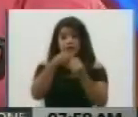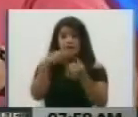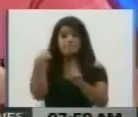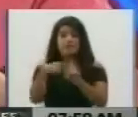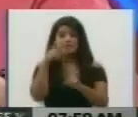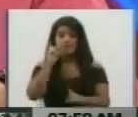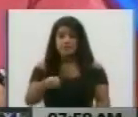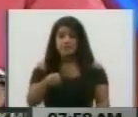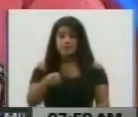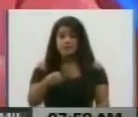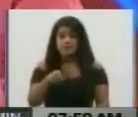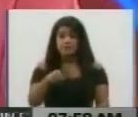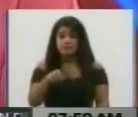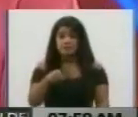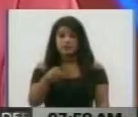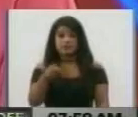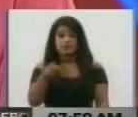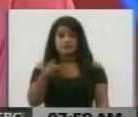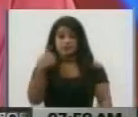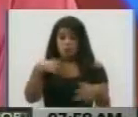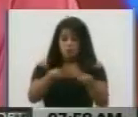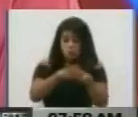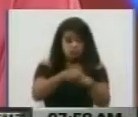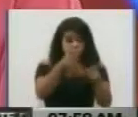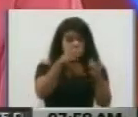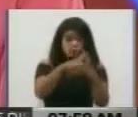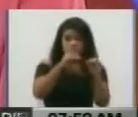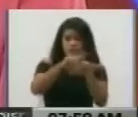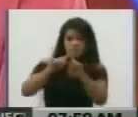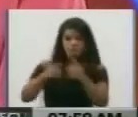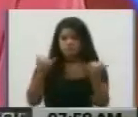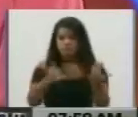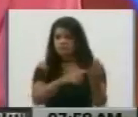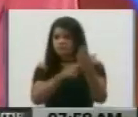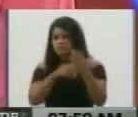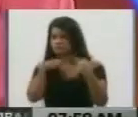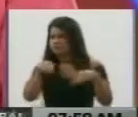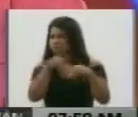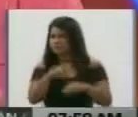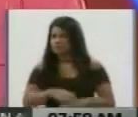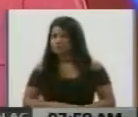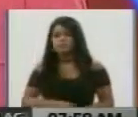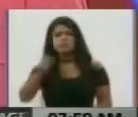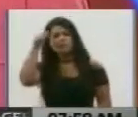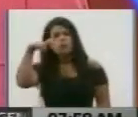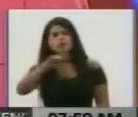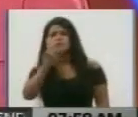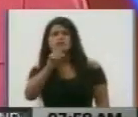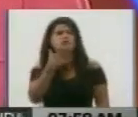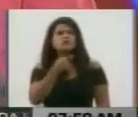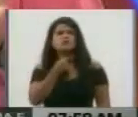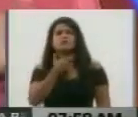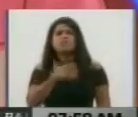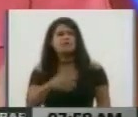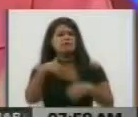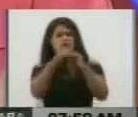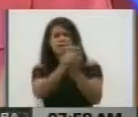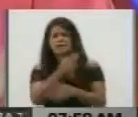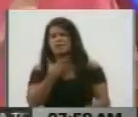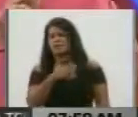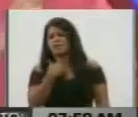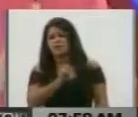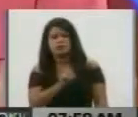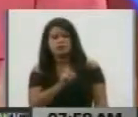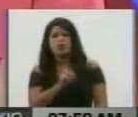las emboscadas que nos han tendido también en ese terreno. El pueblo venezolano no quiere violencia, el pueblo venezolano lo que quiere es que se